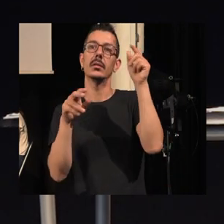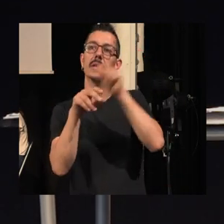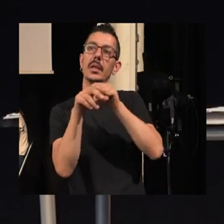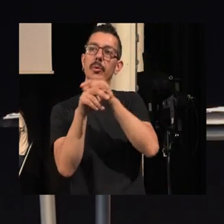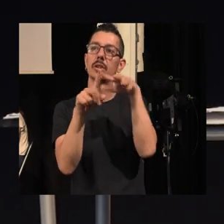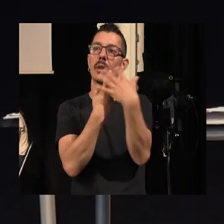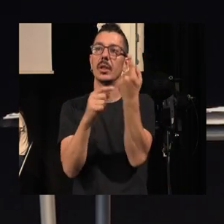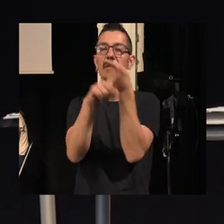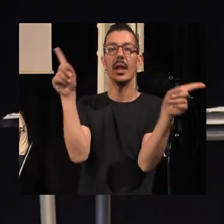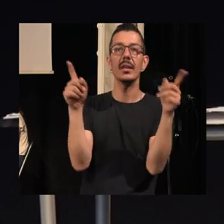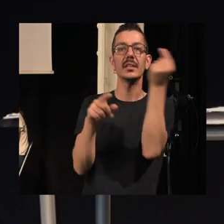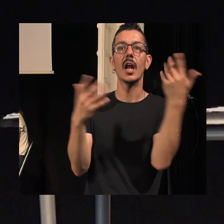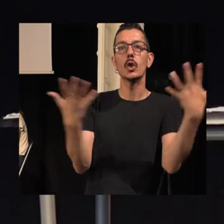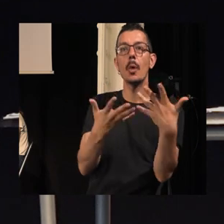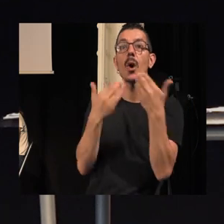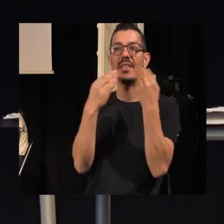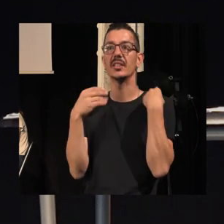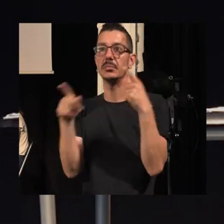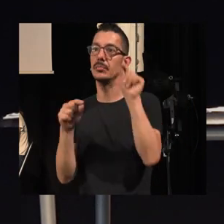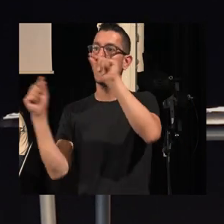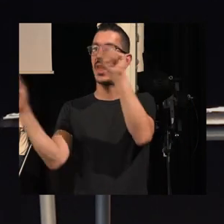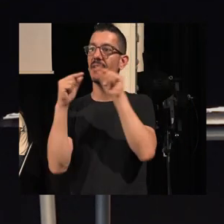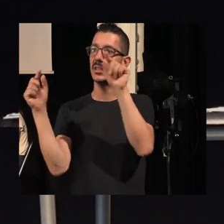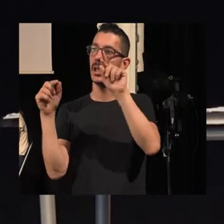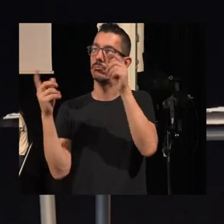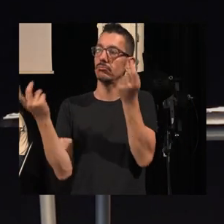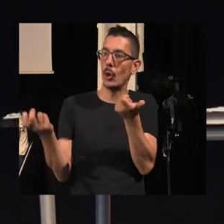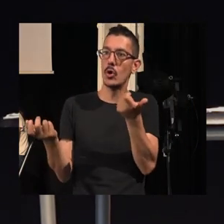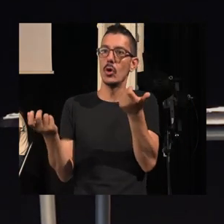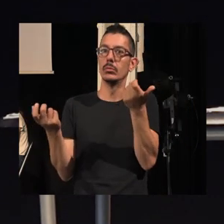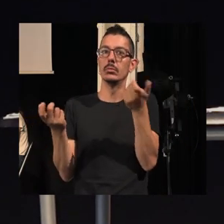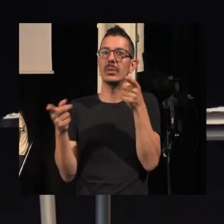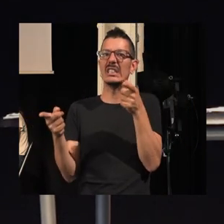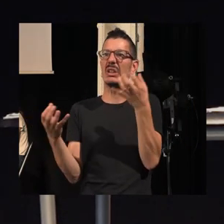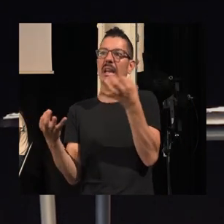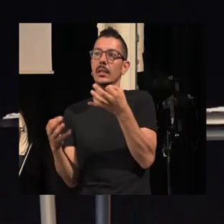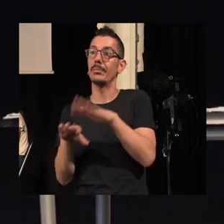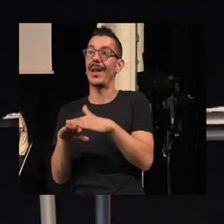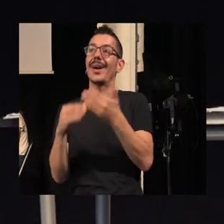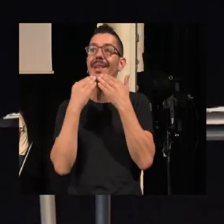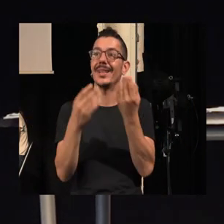otro tipo de situaciones, y también de pensar lo que decía ayer Lucas y lo que se ha dicho aquí Miriam